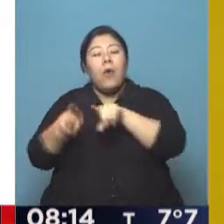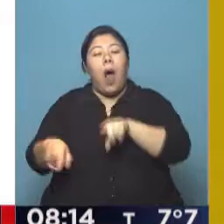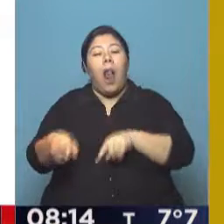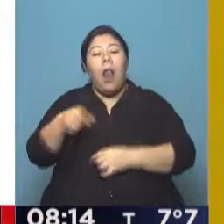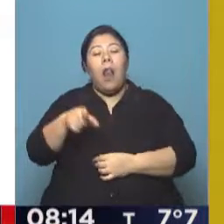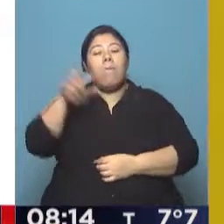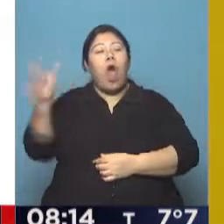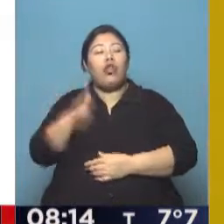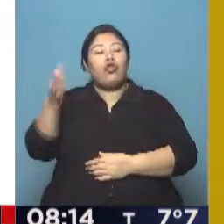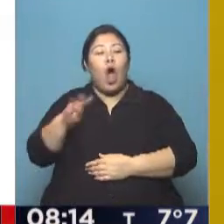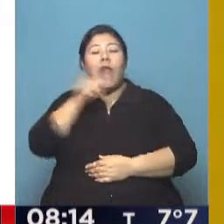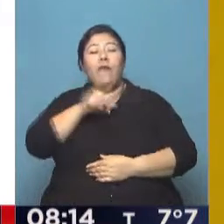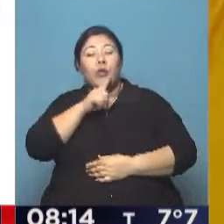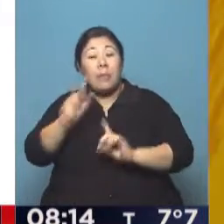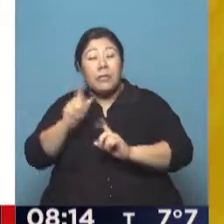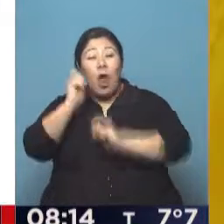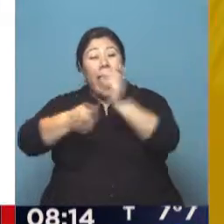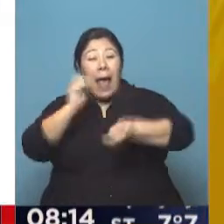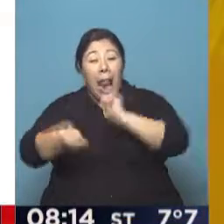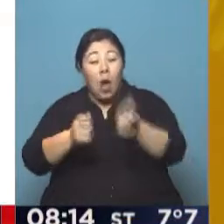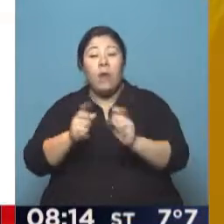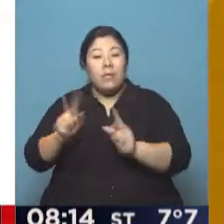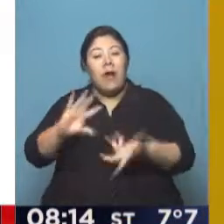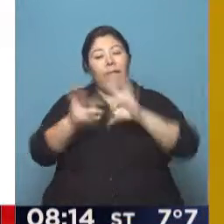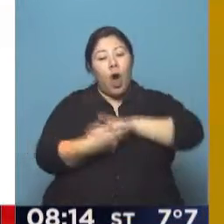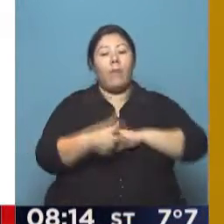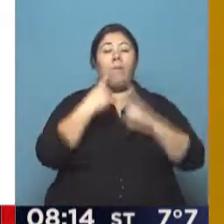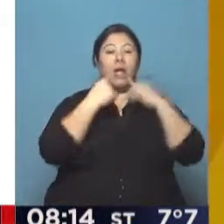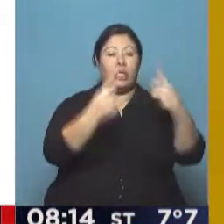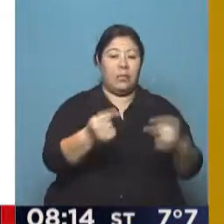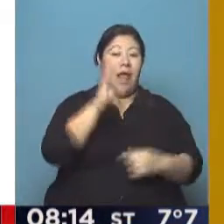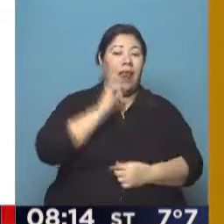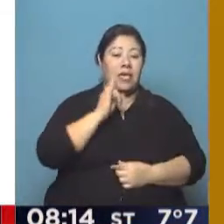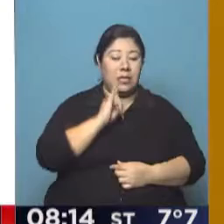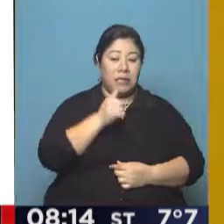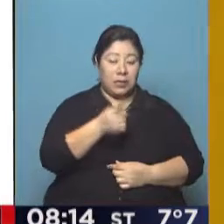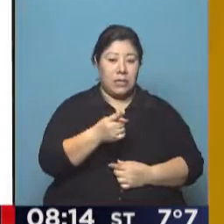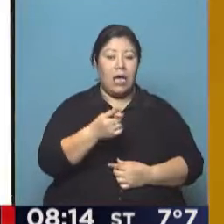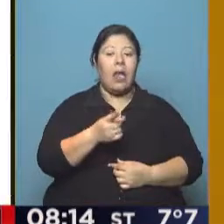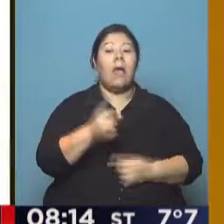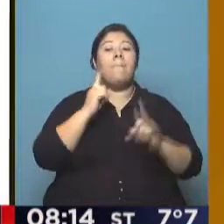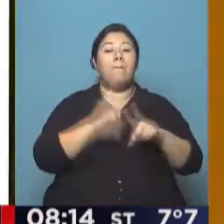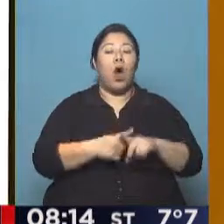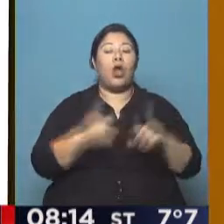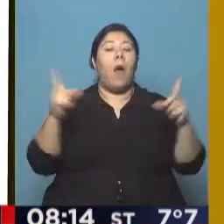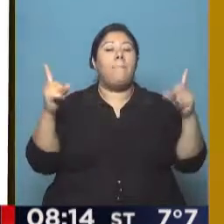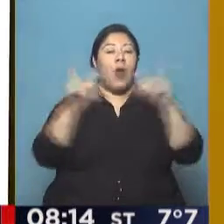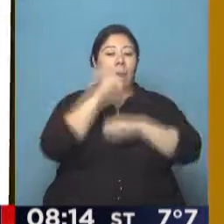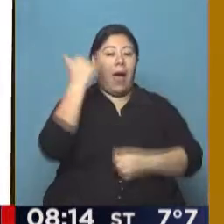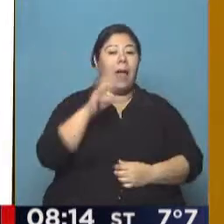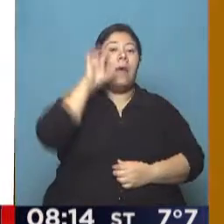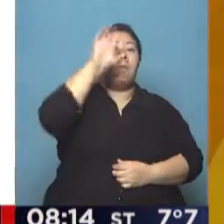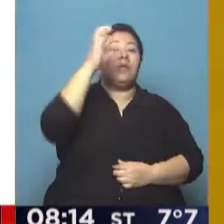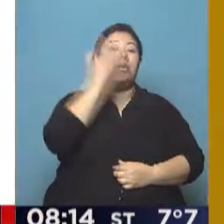este caso, de leche, a partir de la situación de los tamberos de Santa Fe, que muchos dejaron